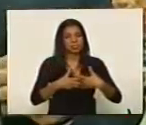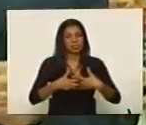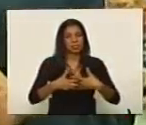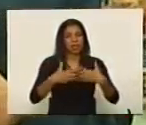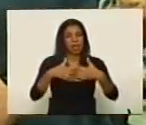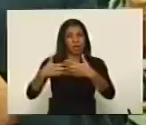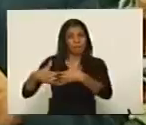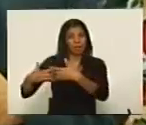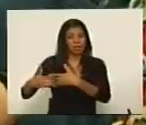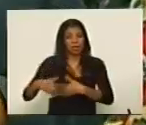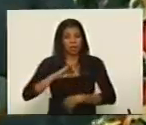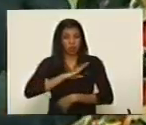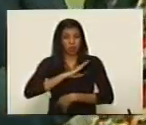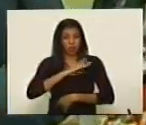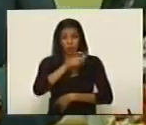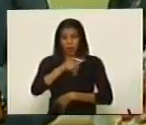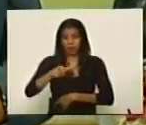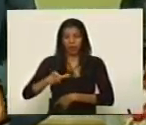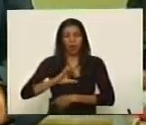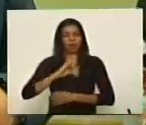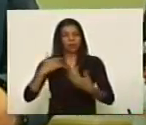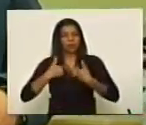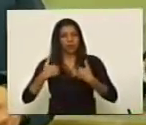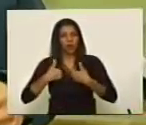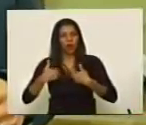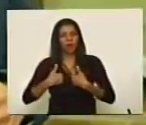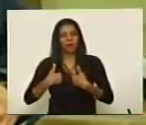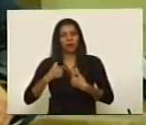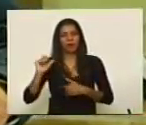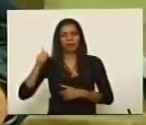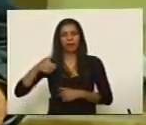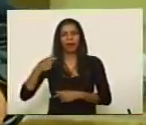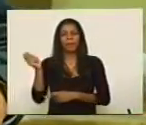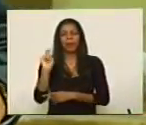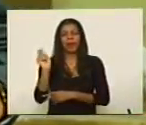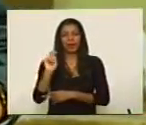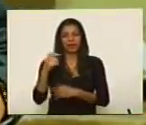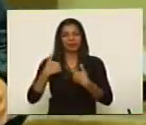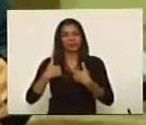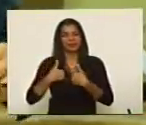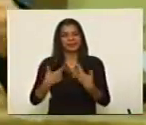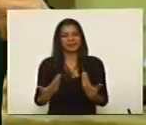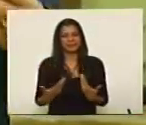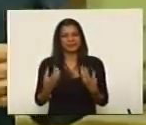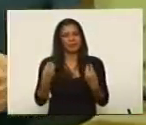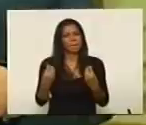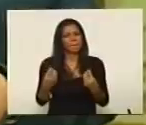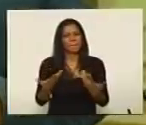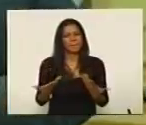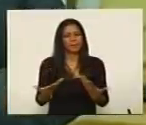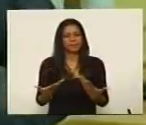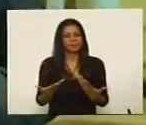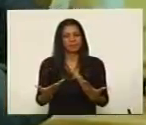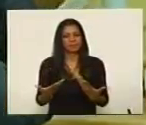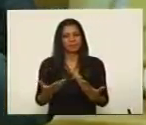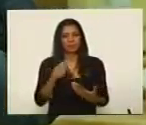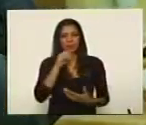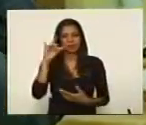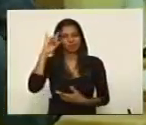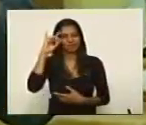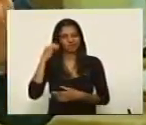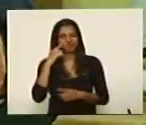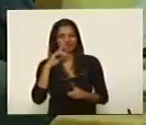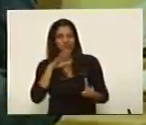afectada durante estos últimos meses por el maquiavélico sadismo